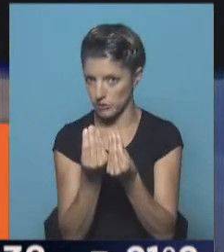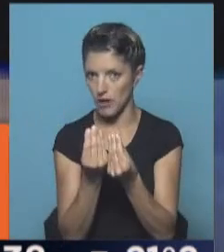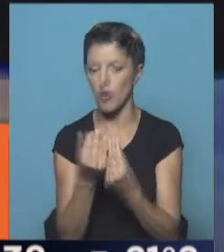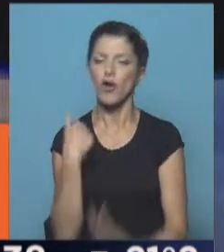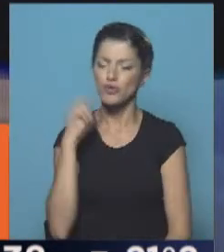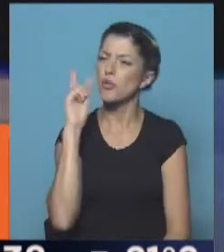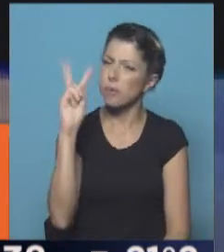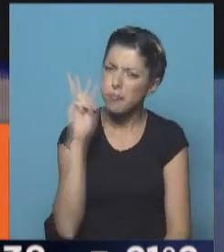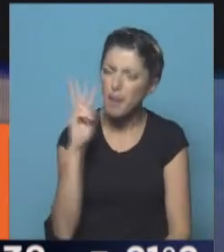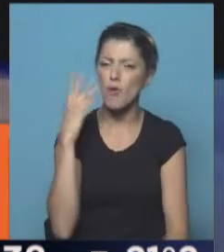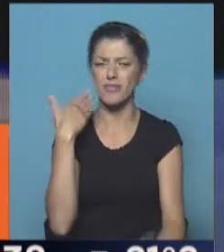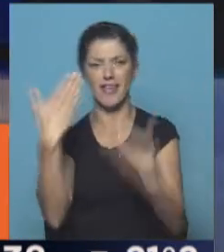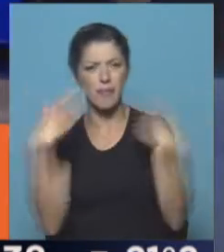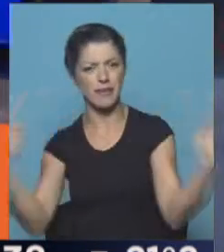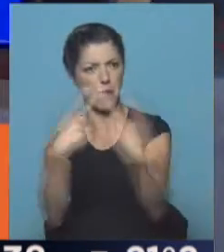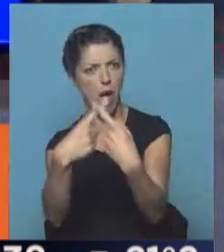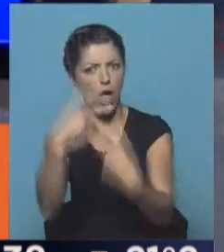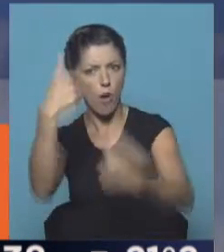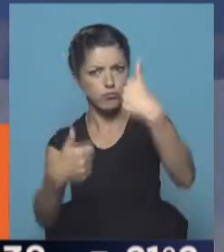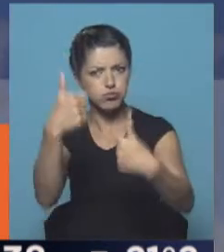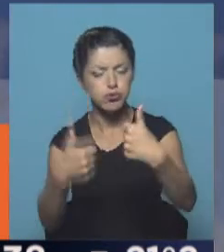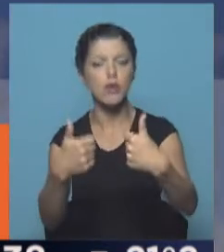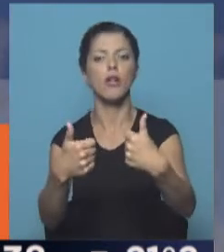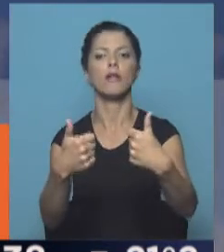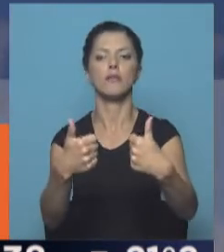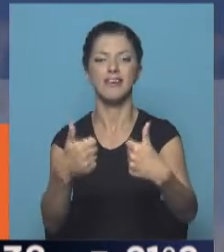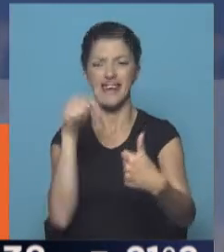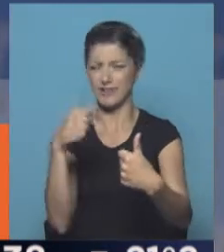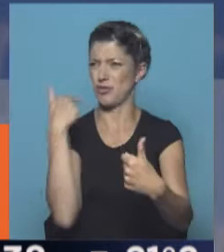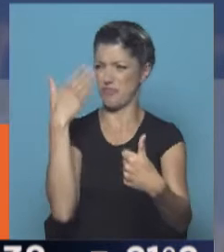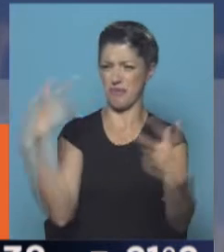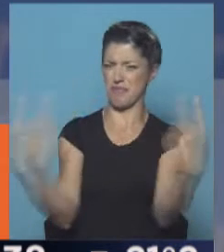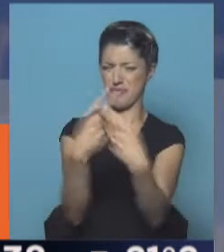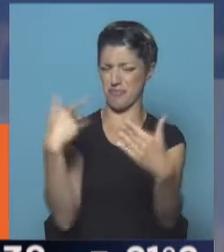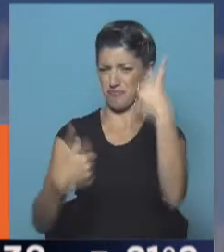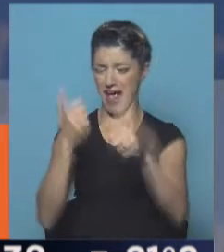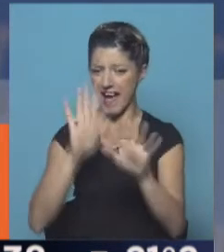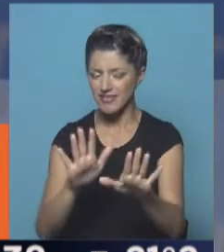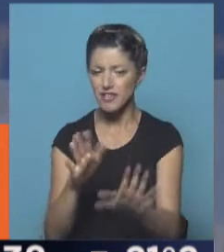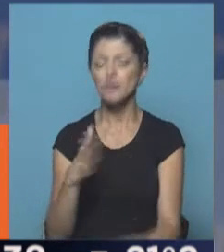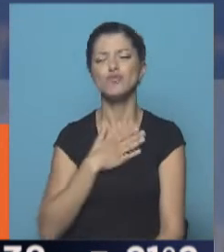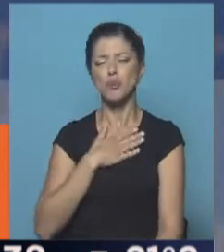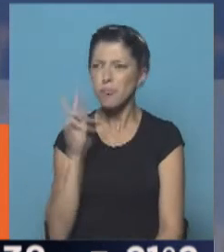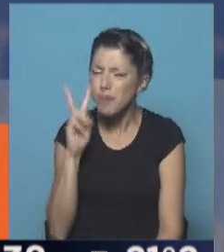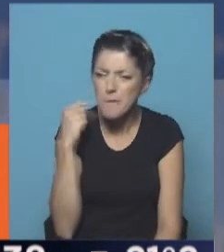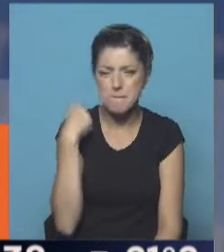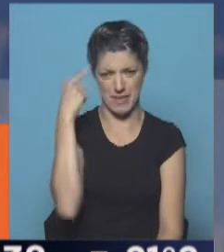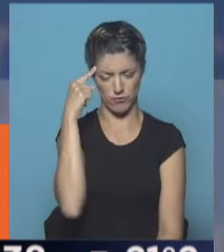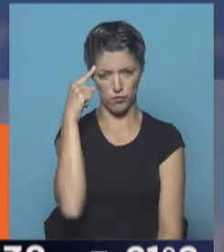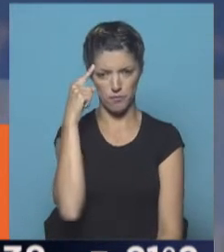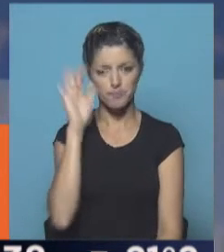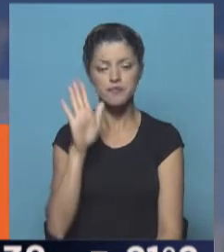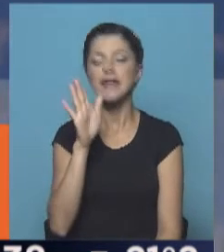debates, con el tono de la campaña en general, con el barro de los debates, ¿no? Con estos debates enlodados que estamos percibiendo, es, yo me pregunto, digo, suponiendo que,